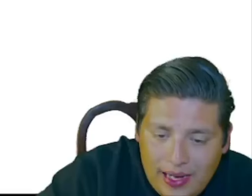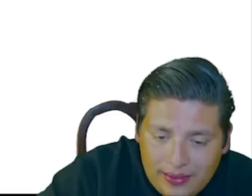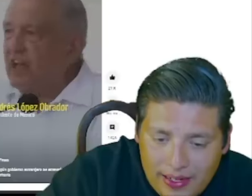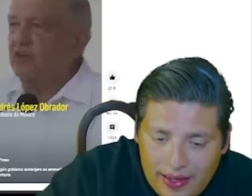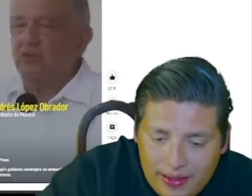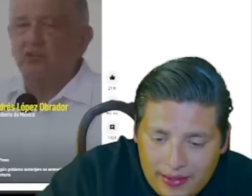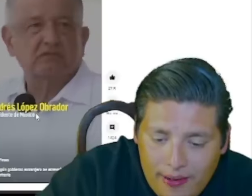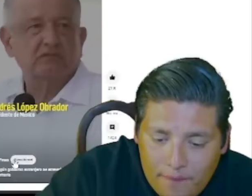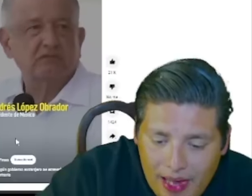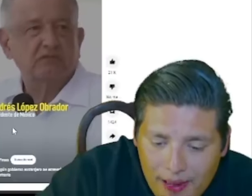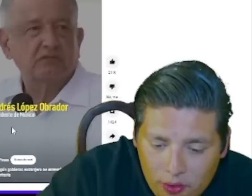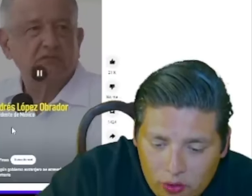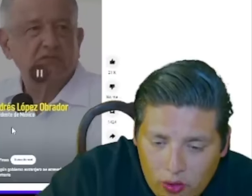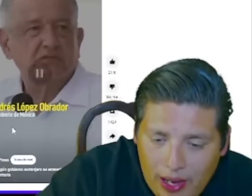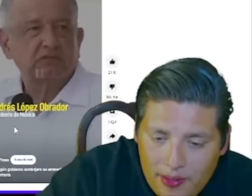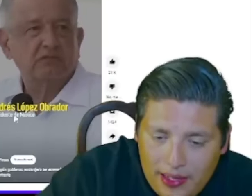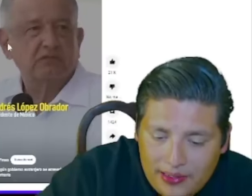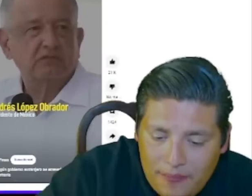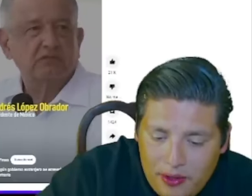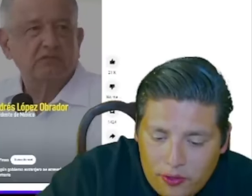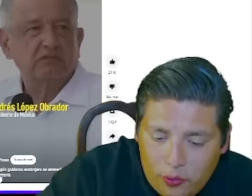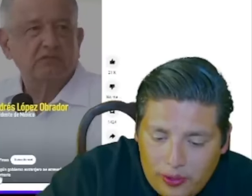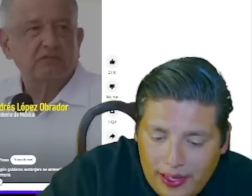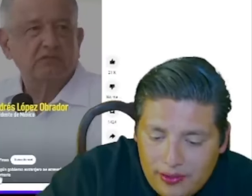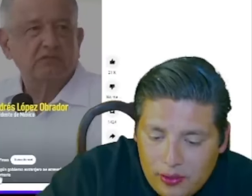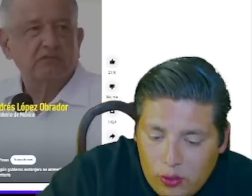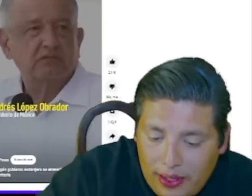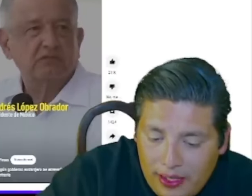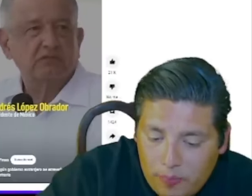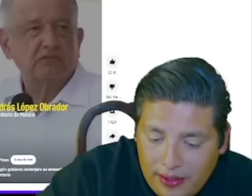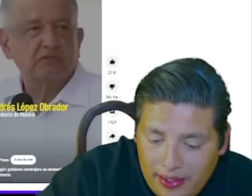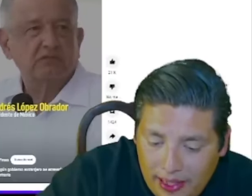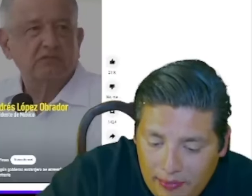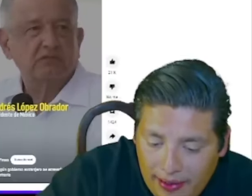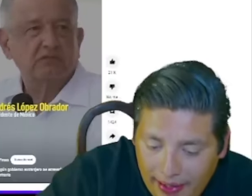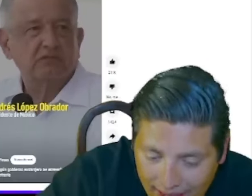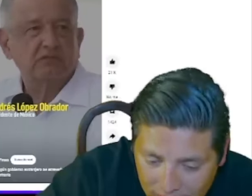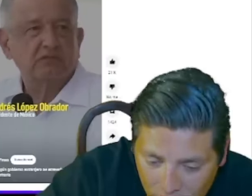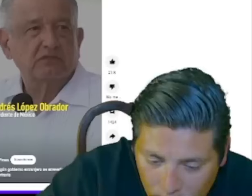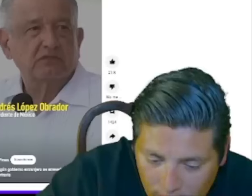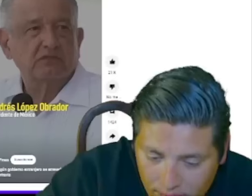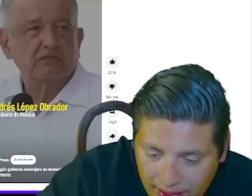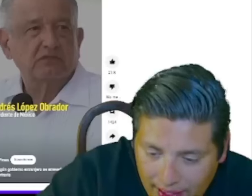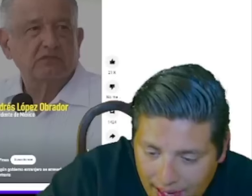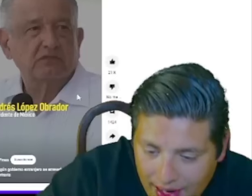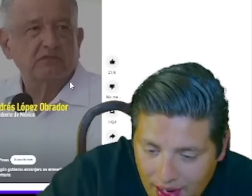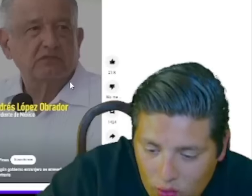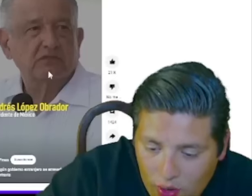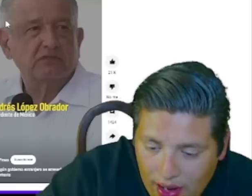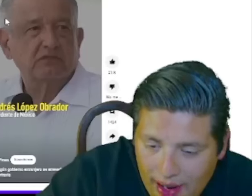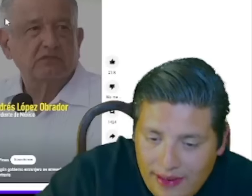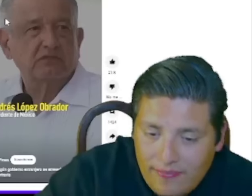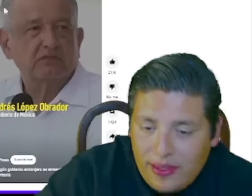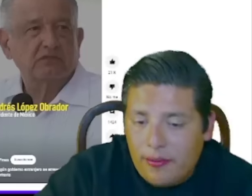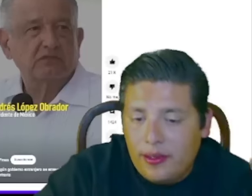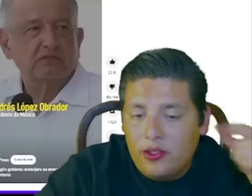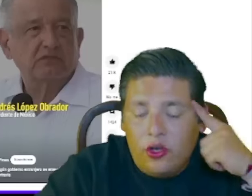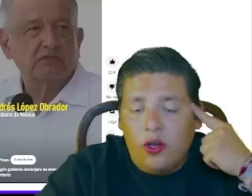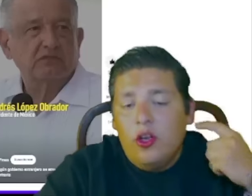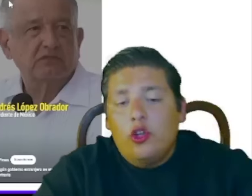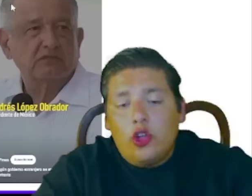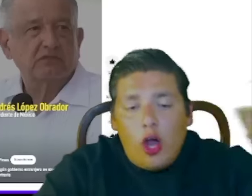vuelta a las redes. Veámoslo amigas y amigos porque es lo que les platicaba en caso de que haya una